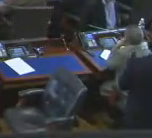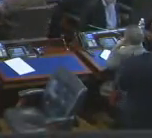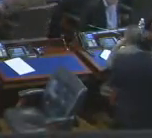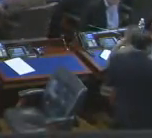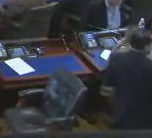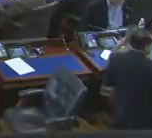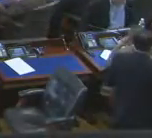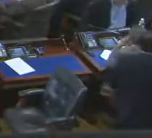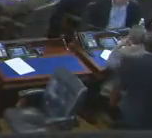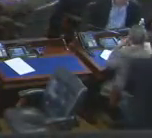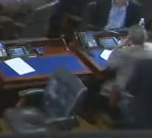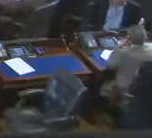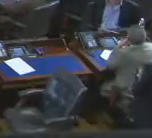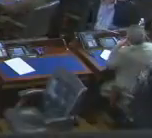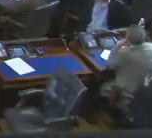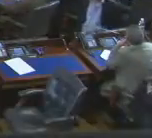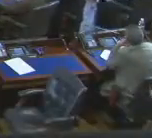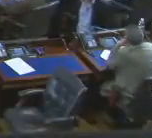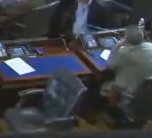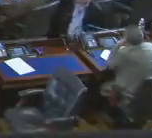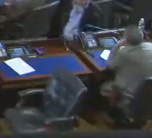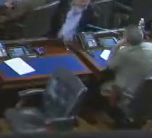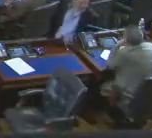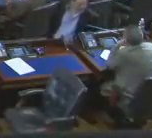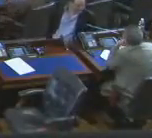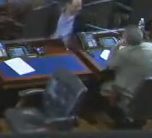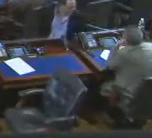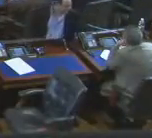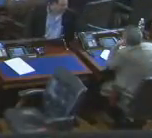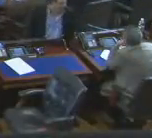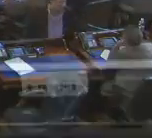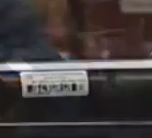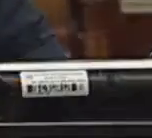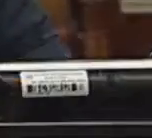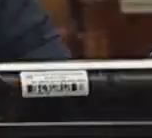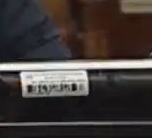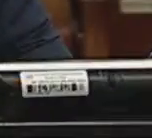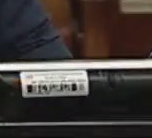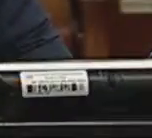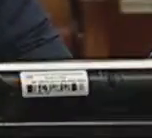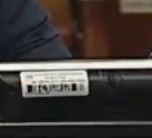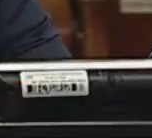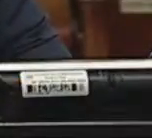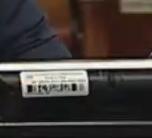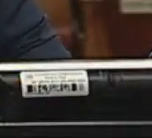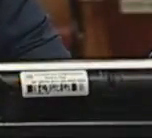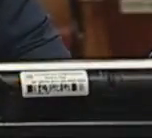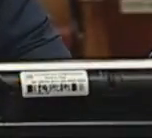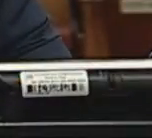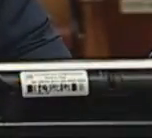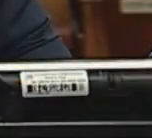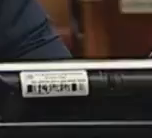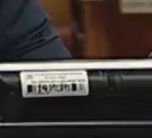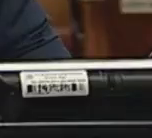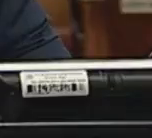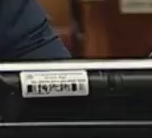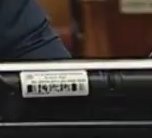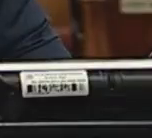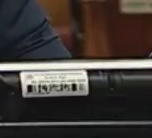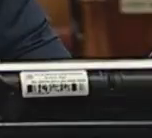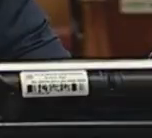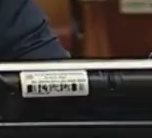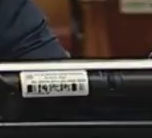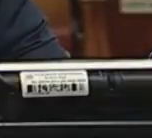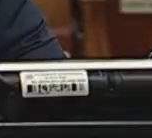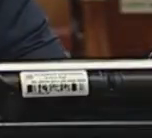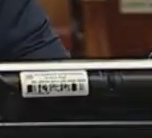Gracias, presidente. Con gusto. Palacio Legislativo, San Salvador, 14 de agosto de 2019. Dictamen número